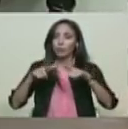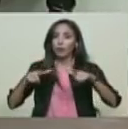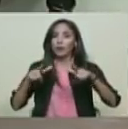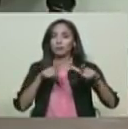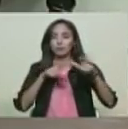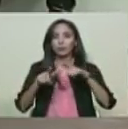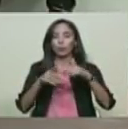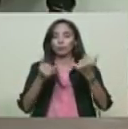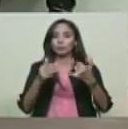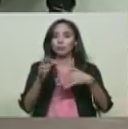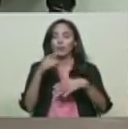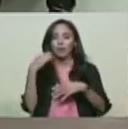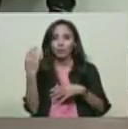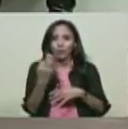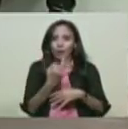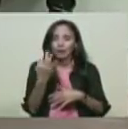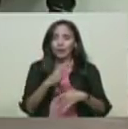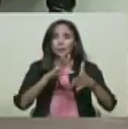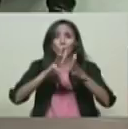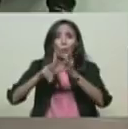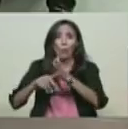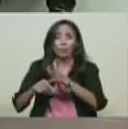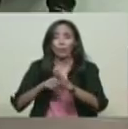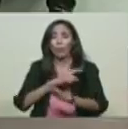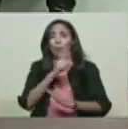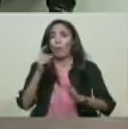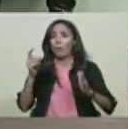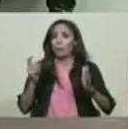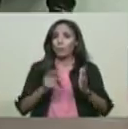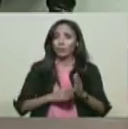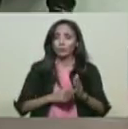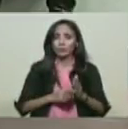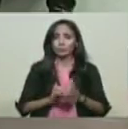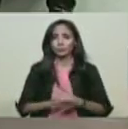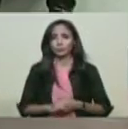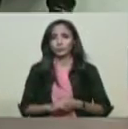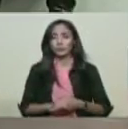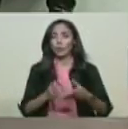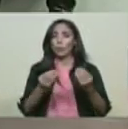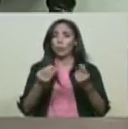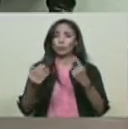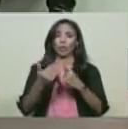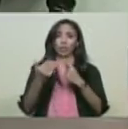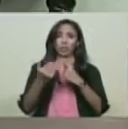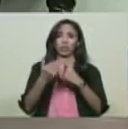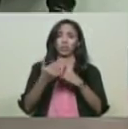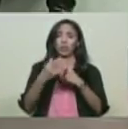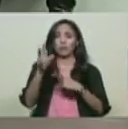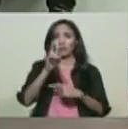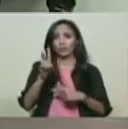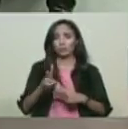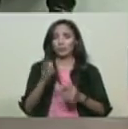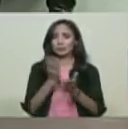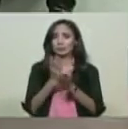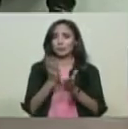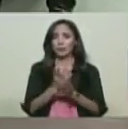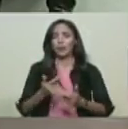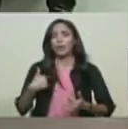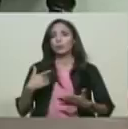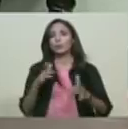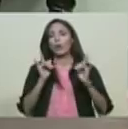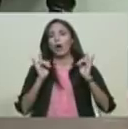y montado verdaderas mafias que le hacen un gran daño a Venezuela. Yo amo